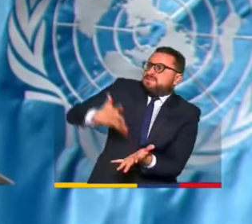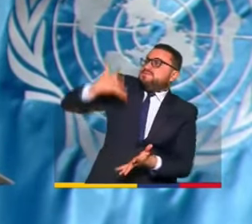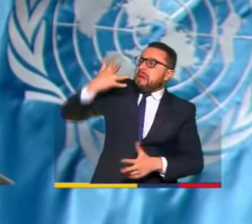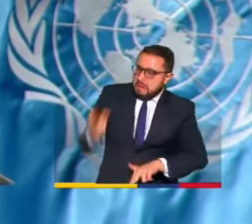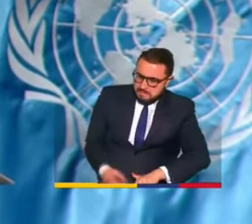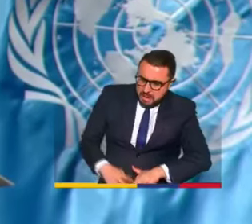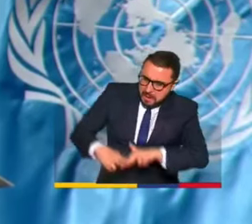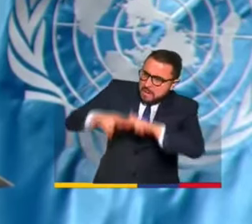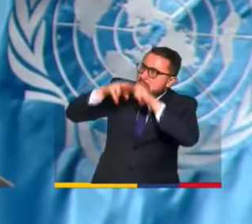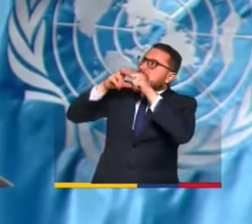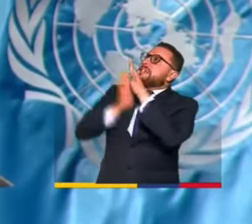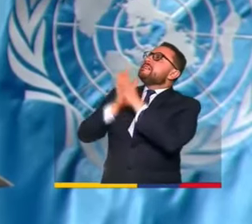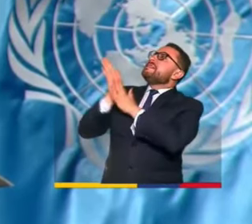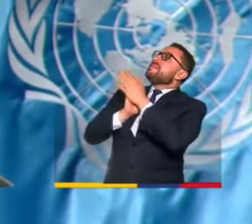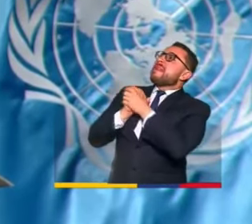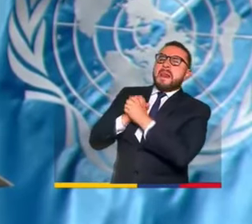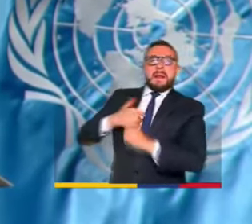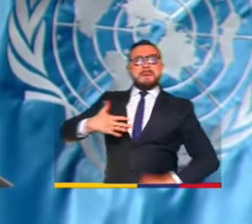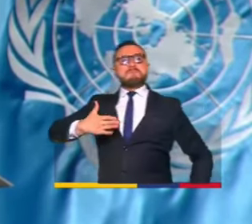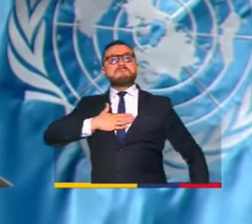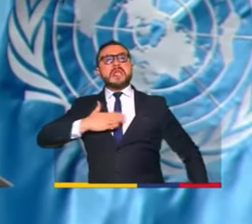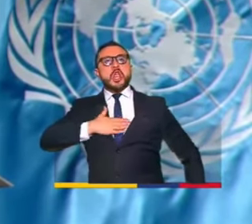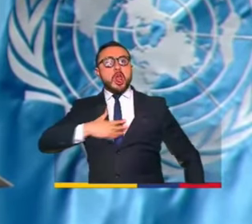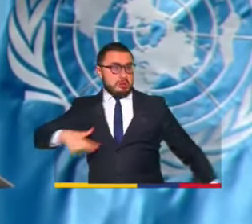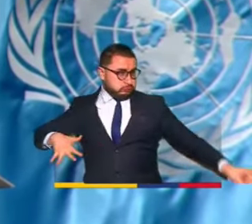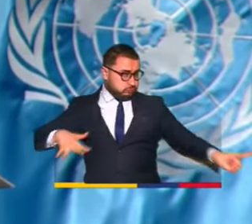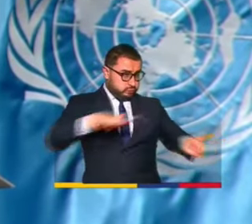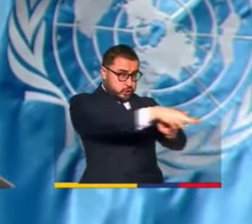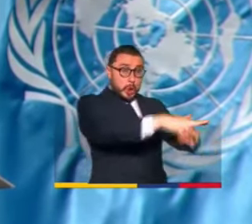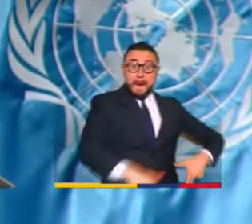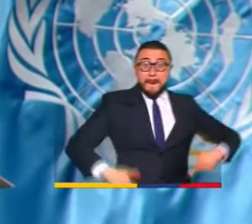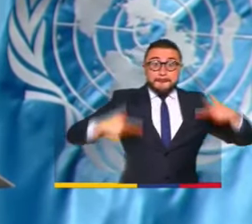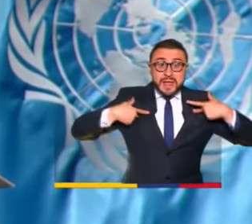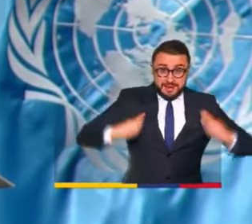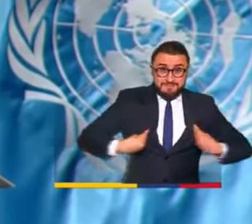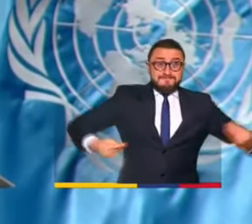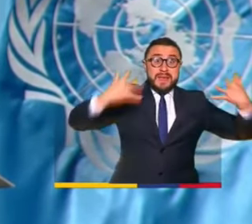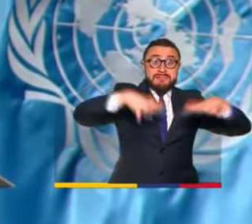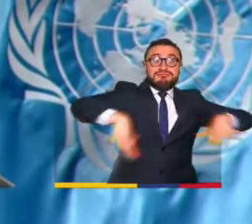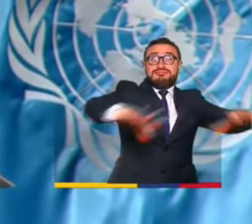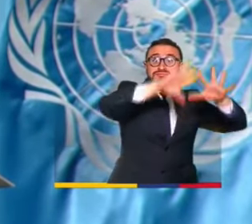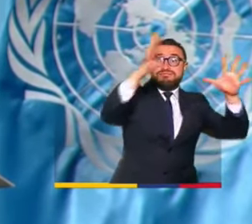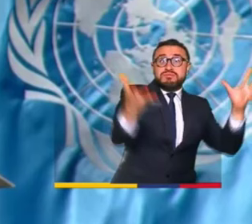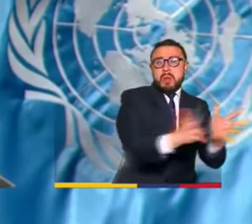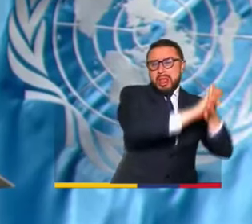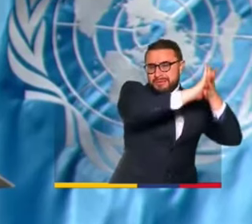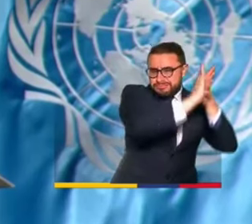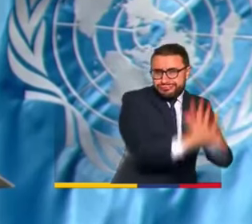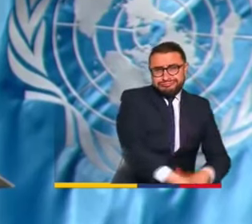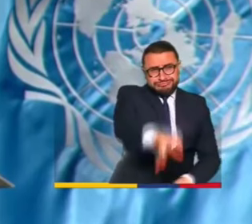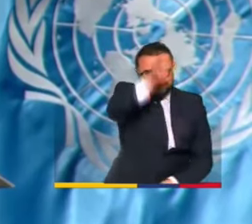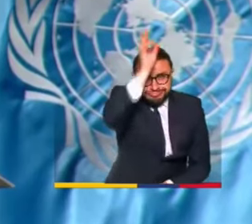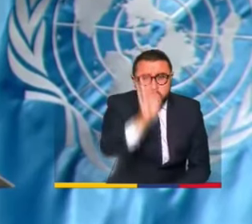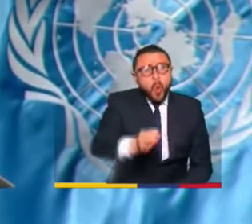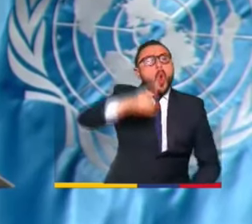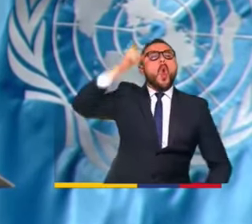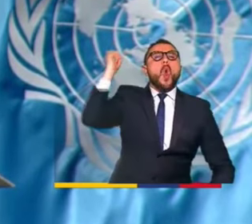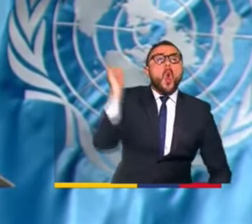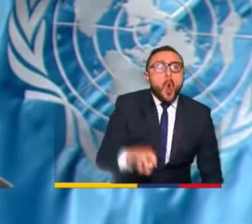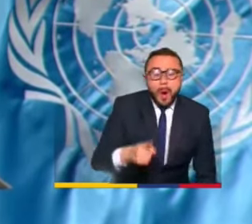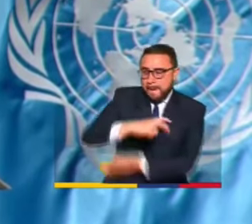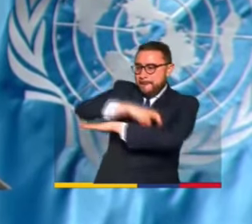automáticamente al final de la vida, si su impulso lo genera el petróleo, el carbón y el